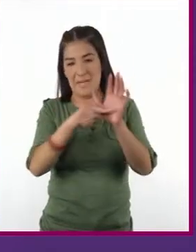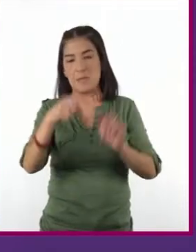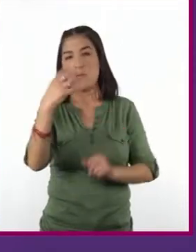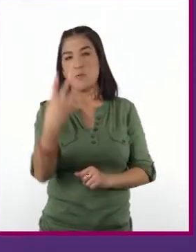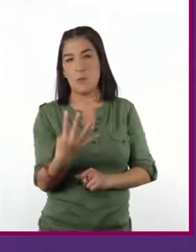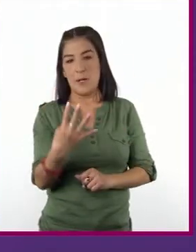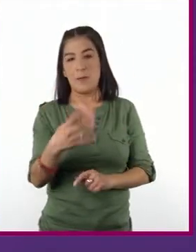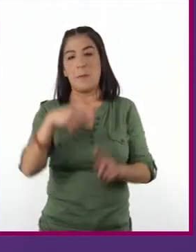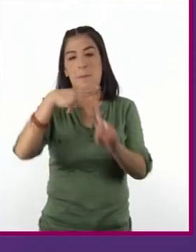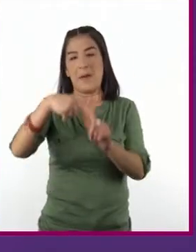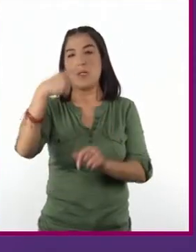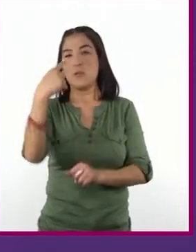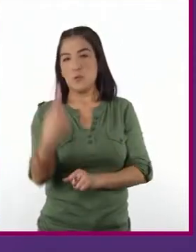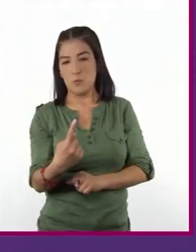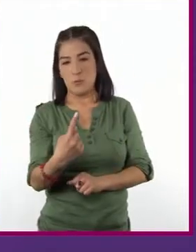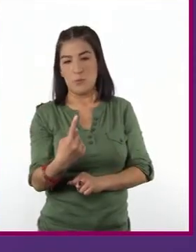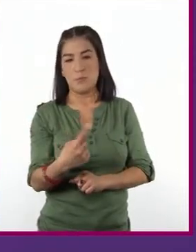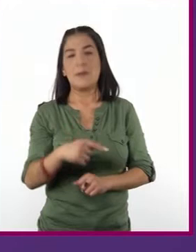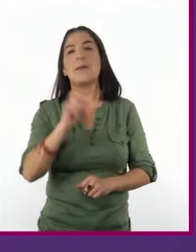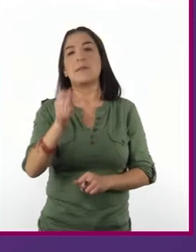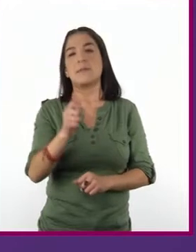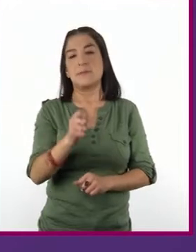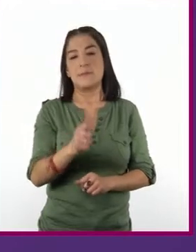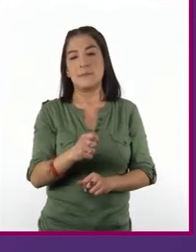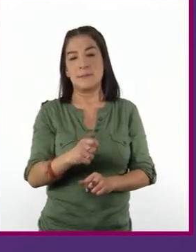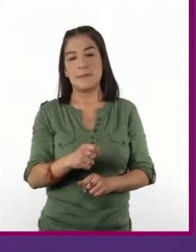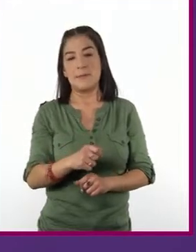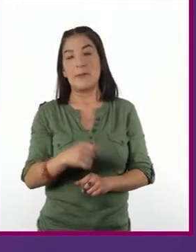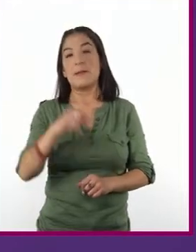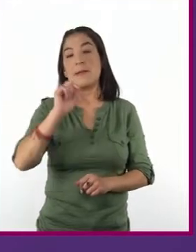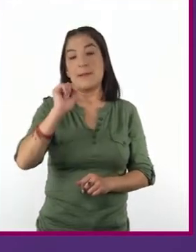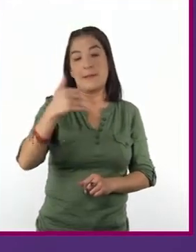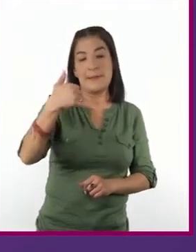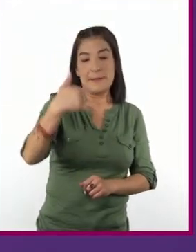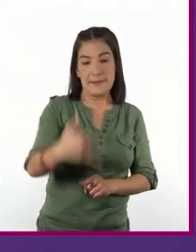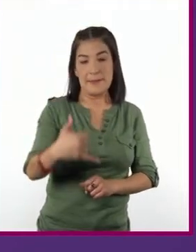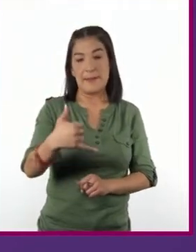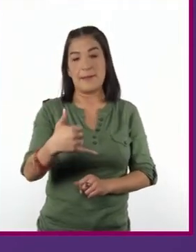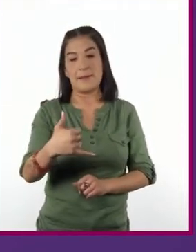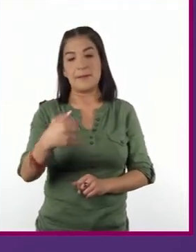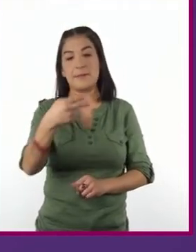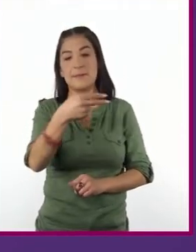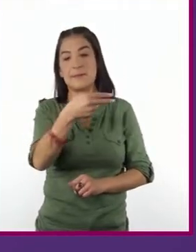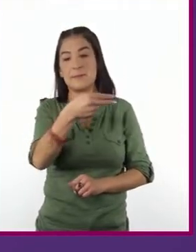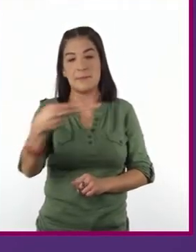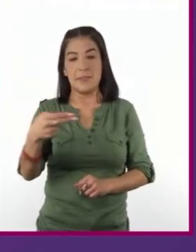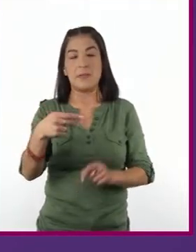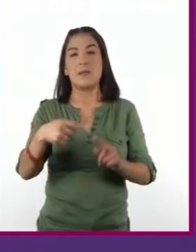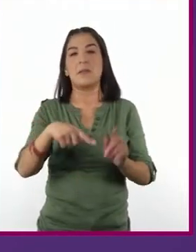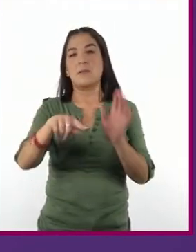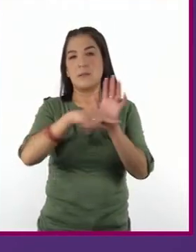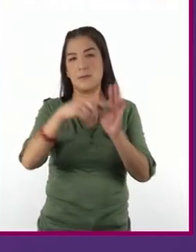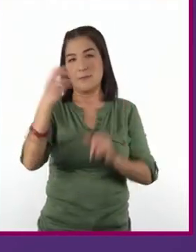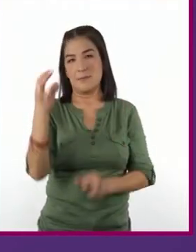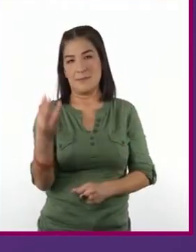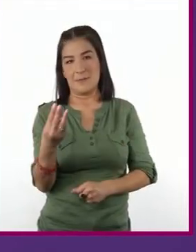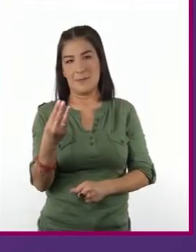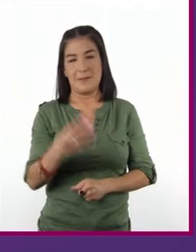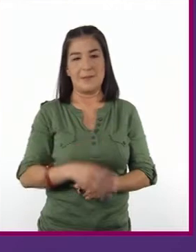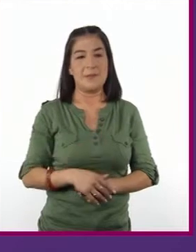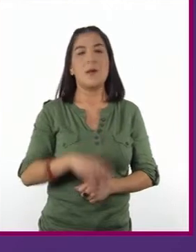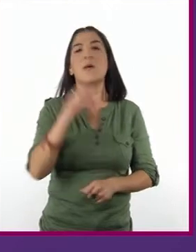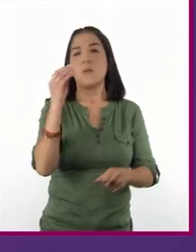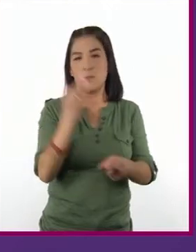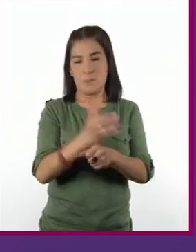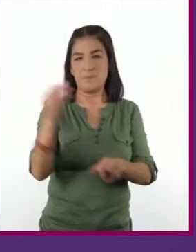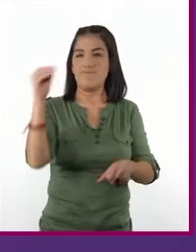más 1 es igual a menos 3, por lo que cuando x vale menos 2, y vale menos 3. Lo ponemos